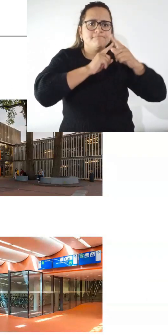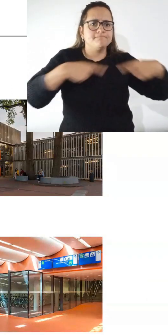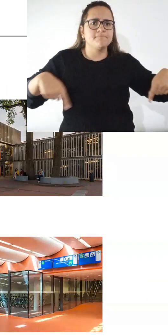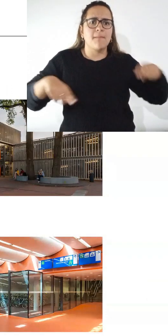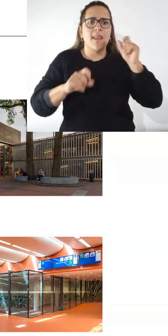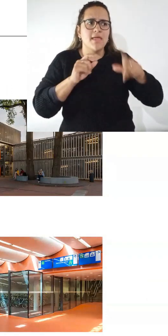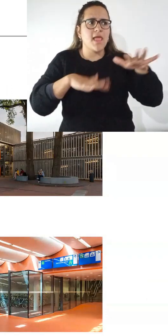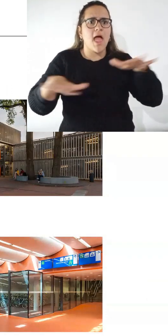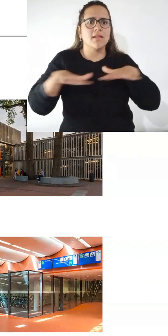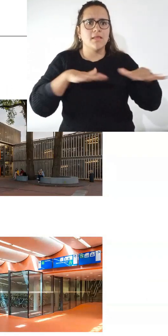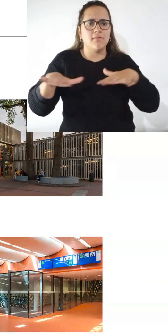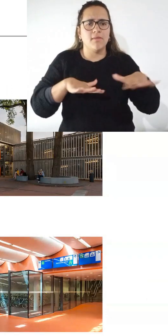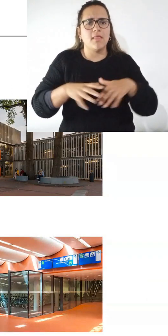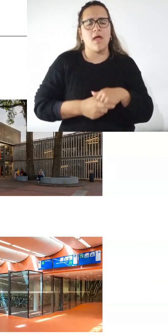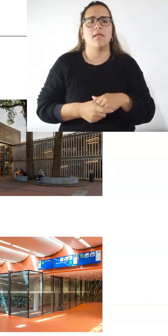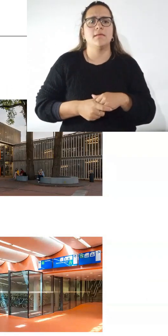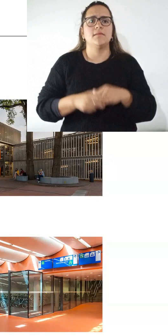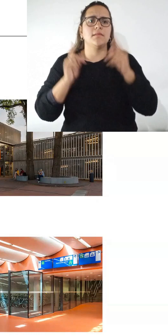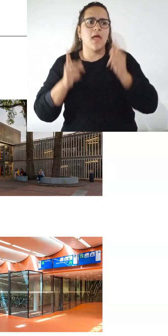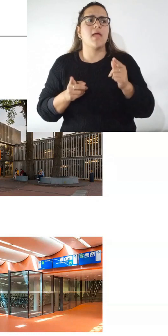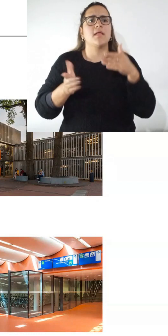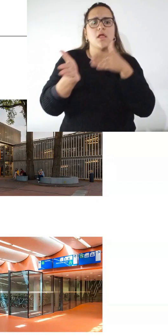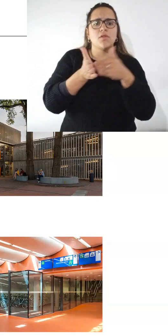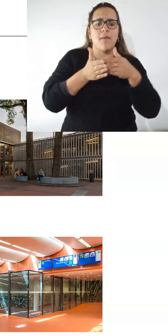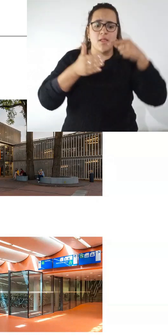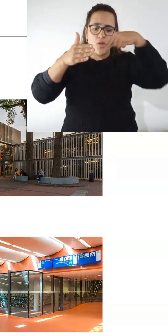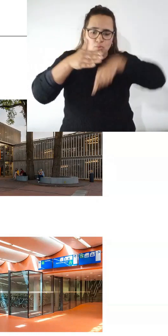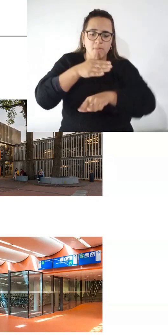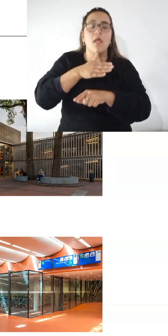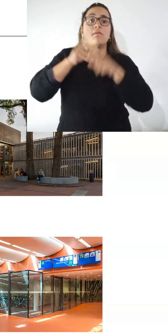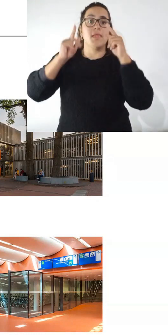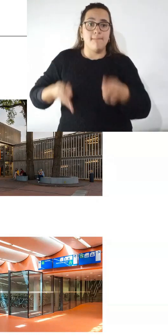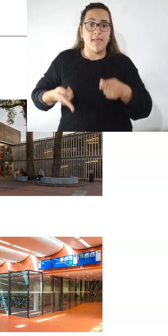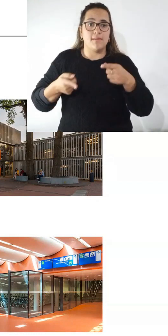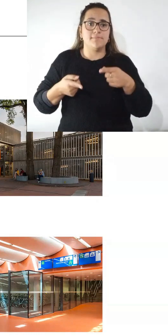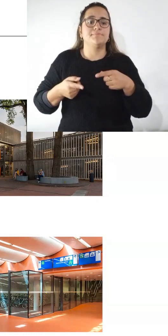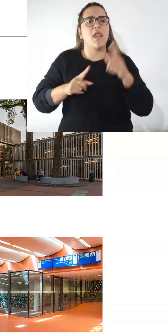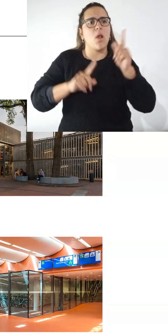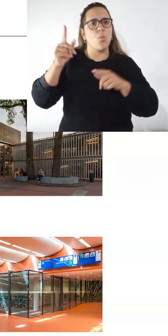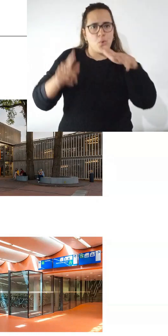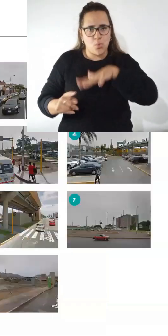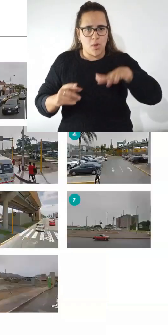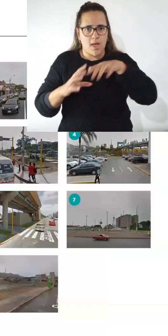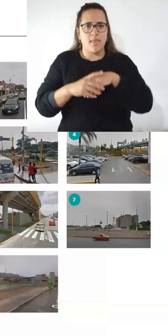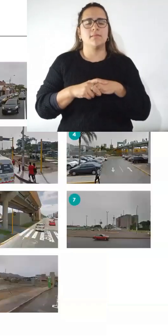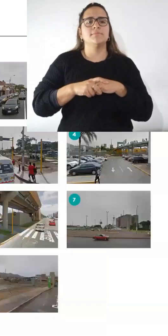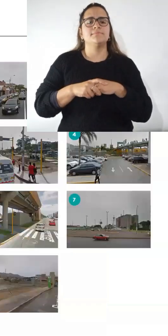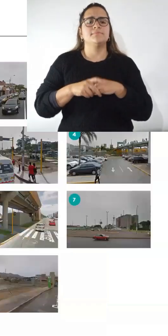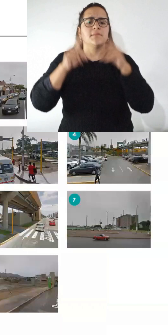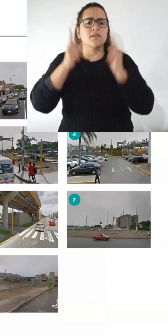este tipo de actividades, y pues están estacionamientos subterráneos que también existen en algunos